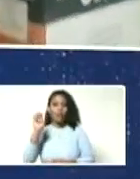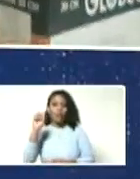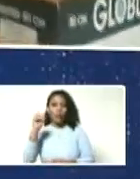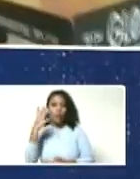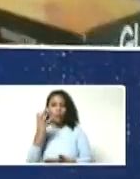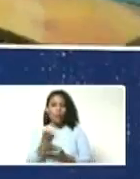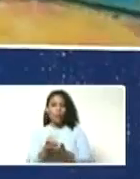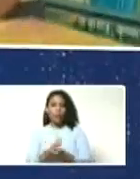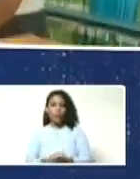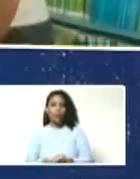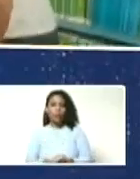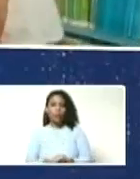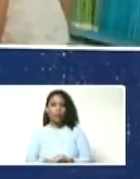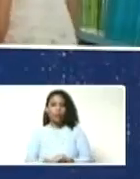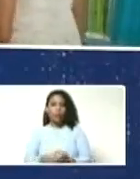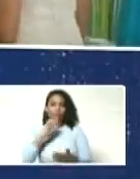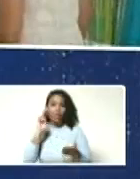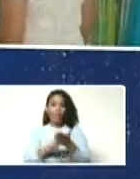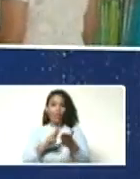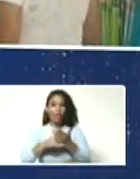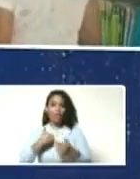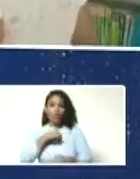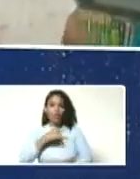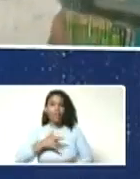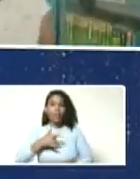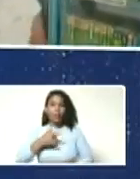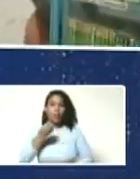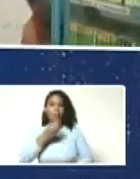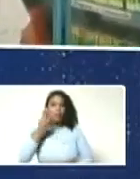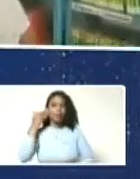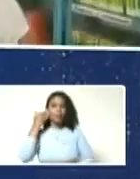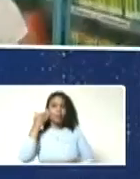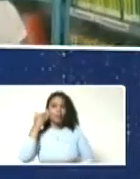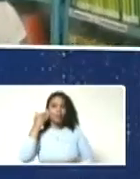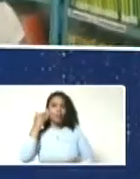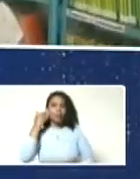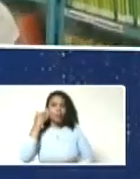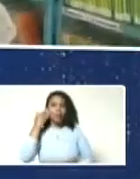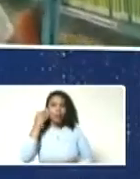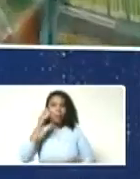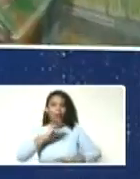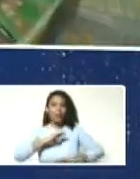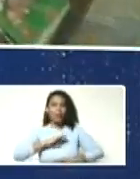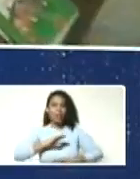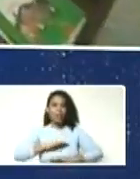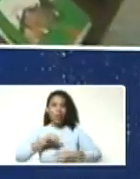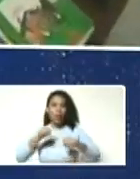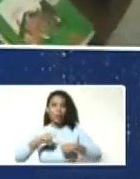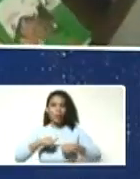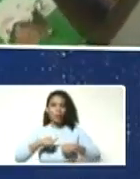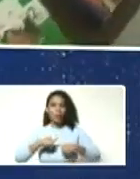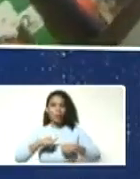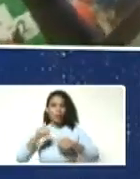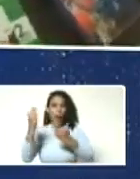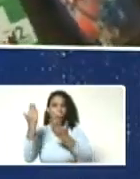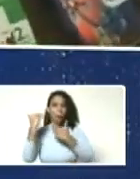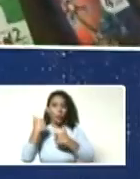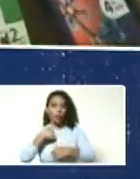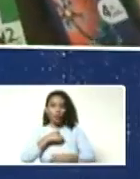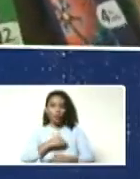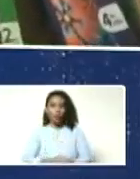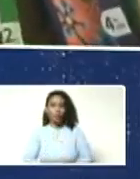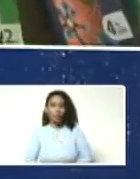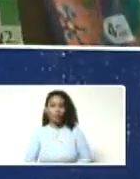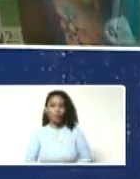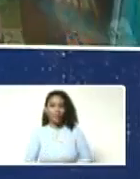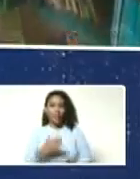Ven App. Y de verdad que nos sentimos orgullosos por ser beneficiarios con esto.